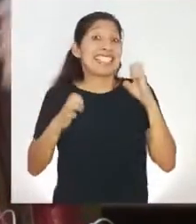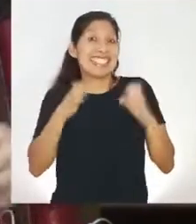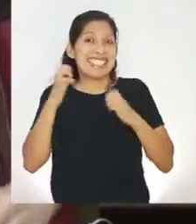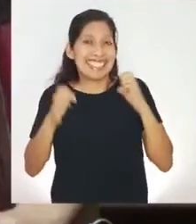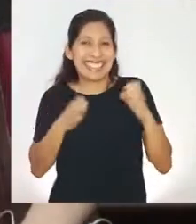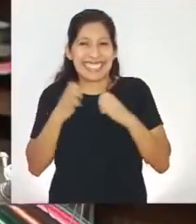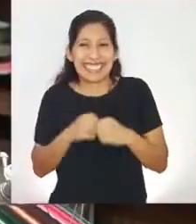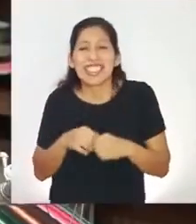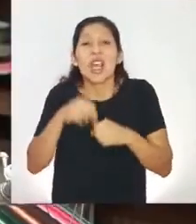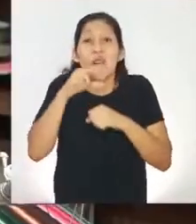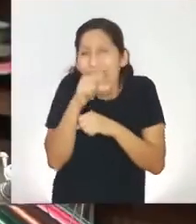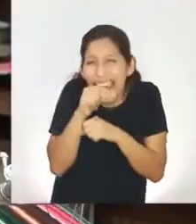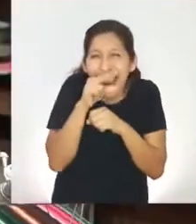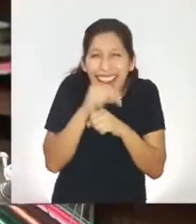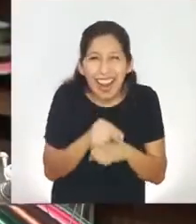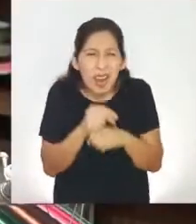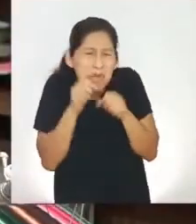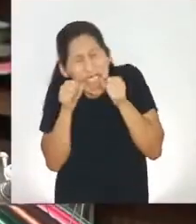mucha emoción.